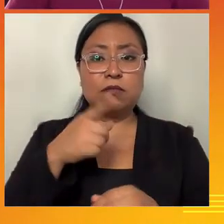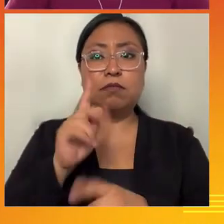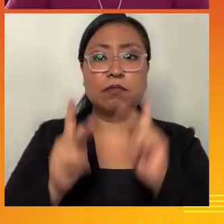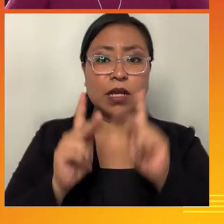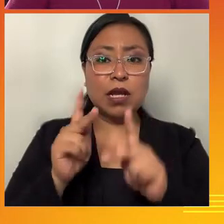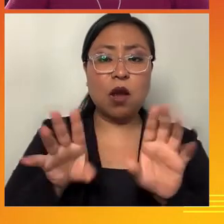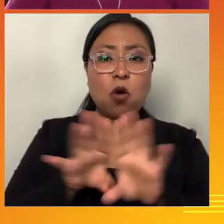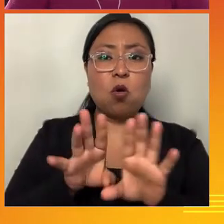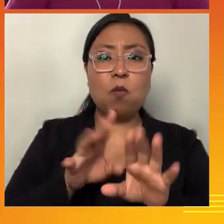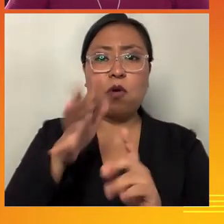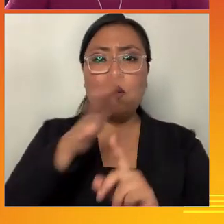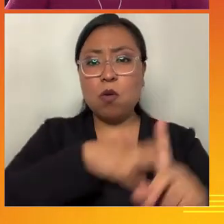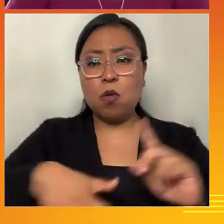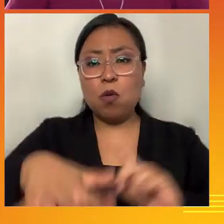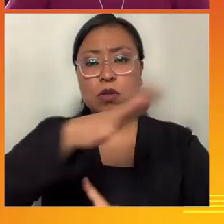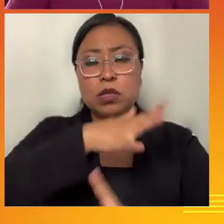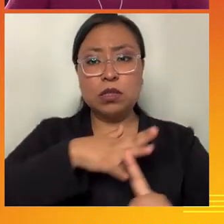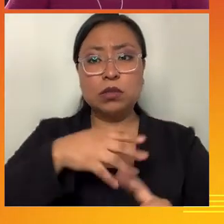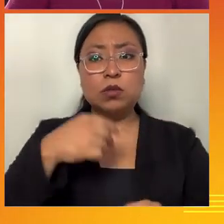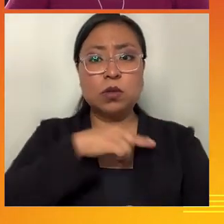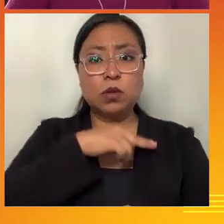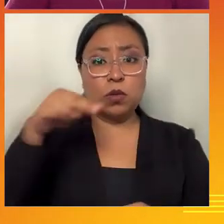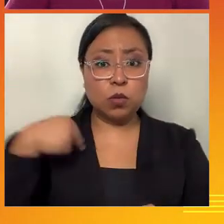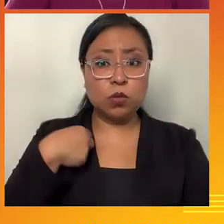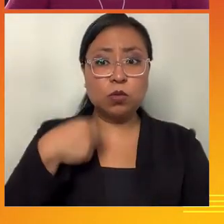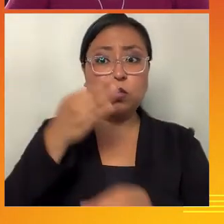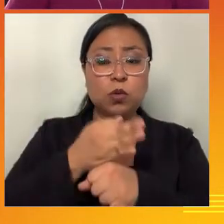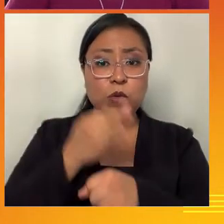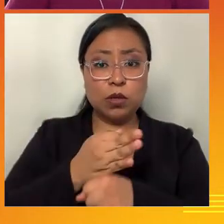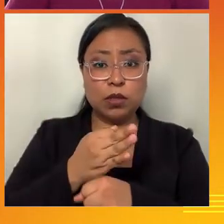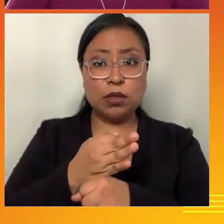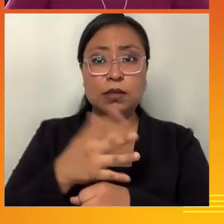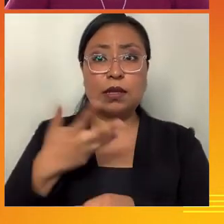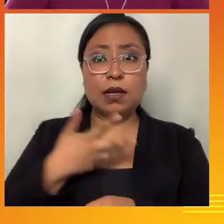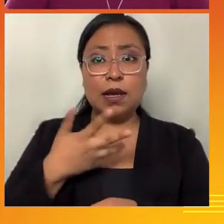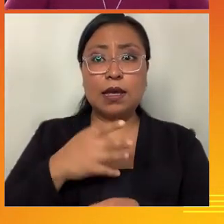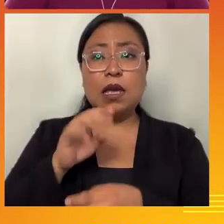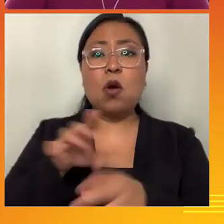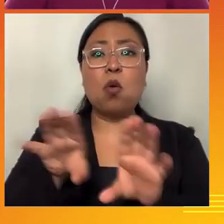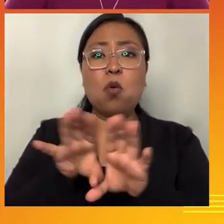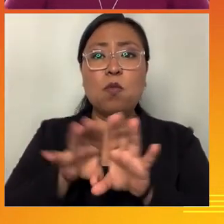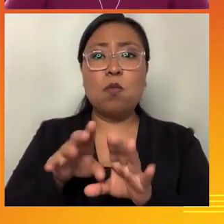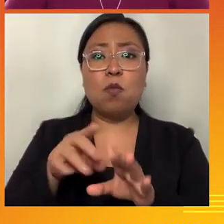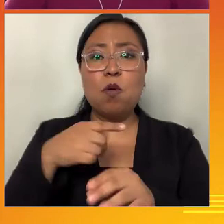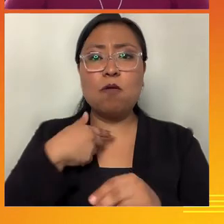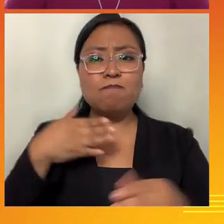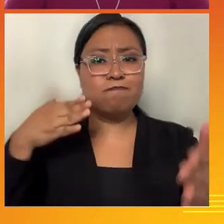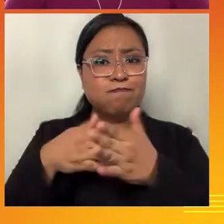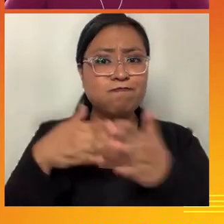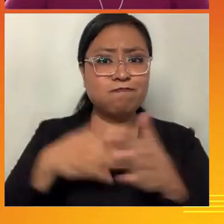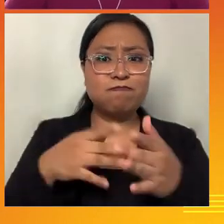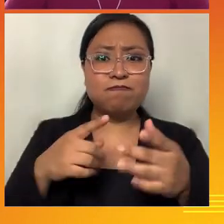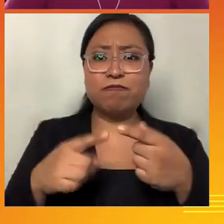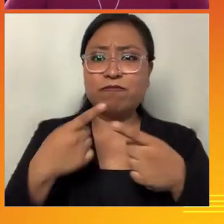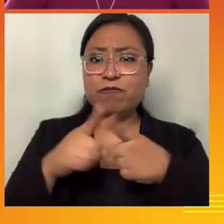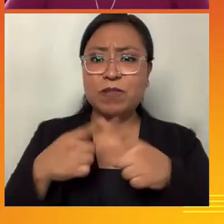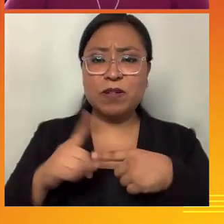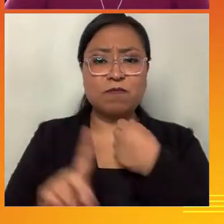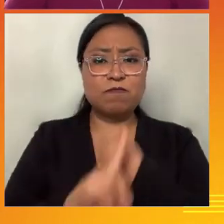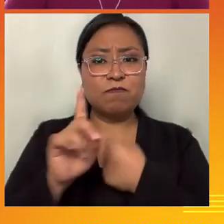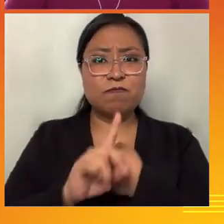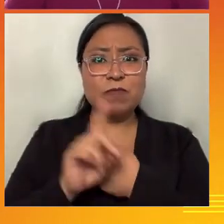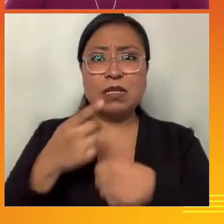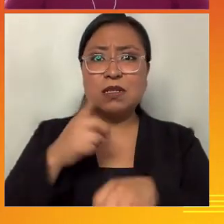del contexto en el que estamos actualmente y a las condiciones que nos enfrentamos en la